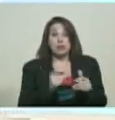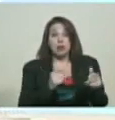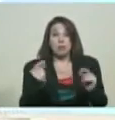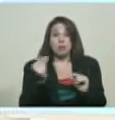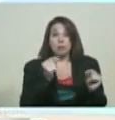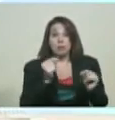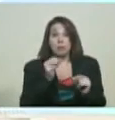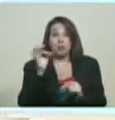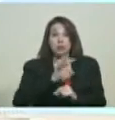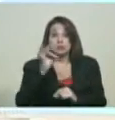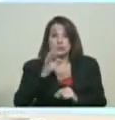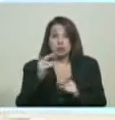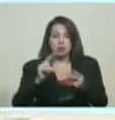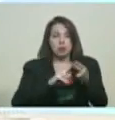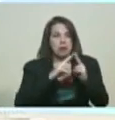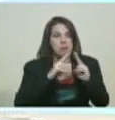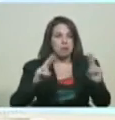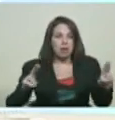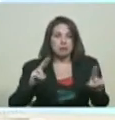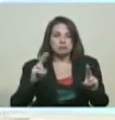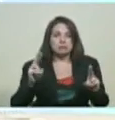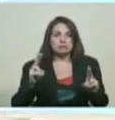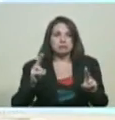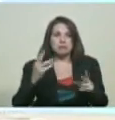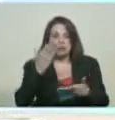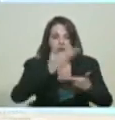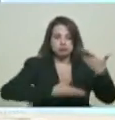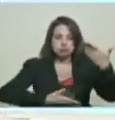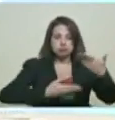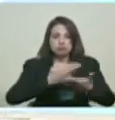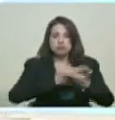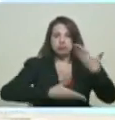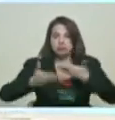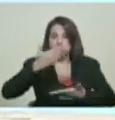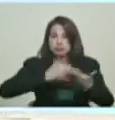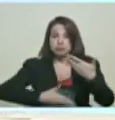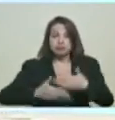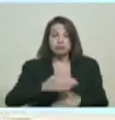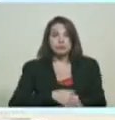con la pacificación con la reconciliación con la reunificación